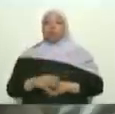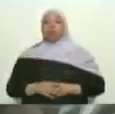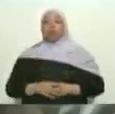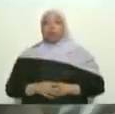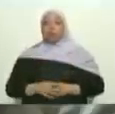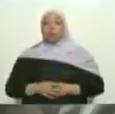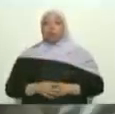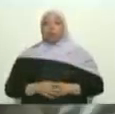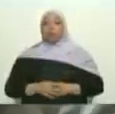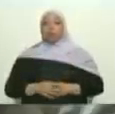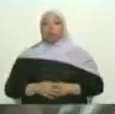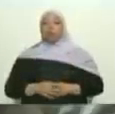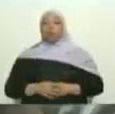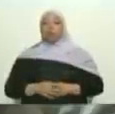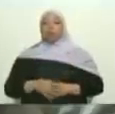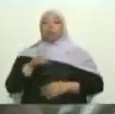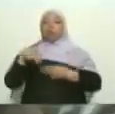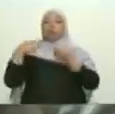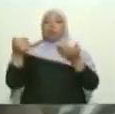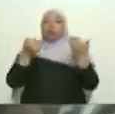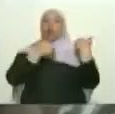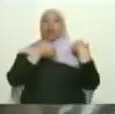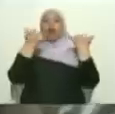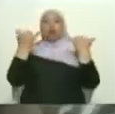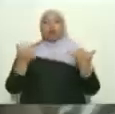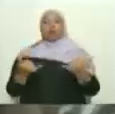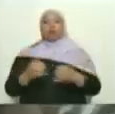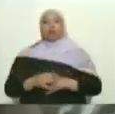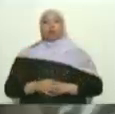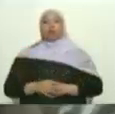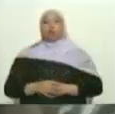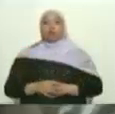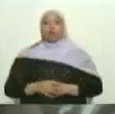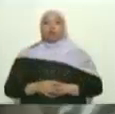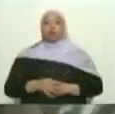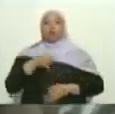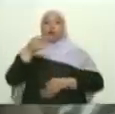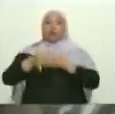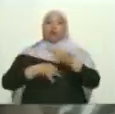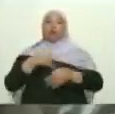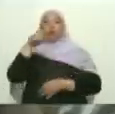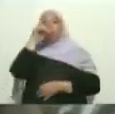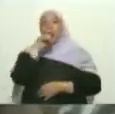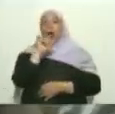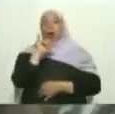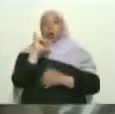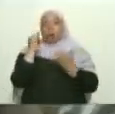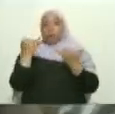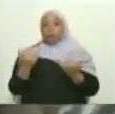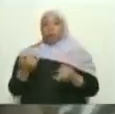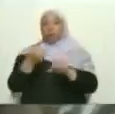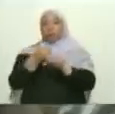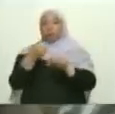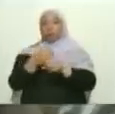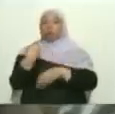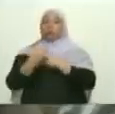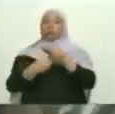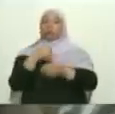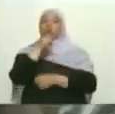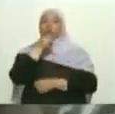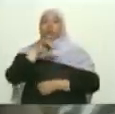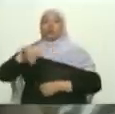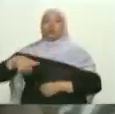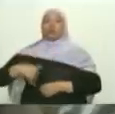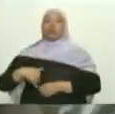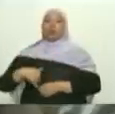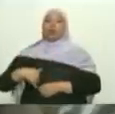261 medidas reales. Increíble, pero cierto todo esto. Y